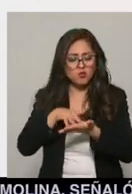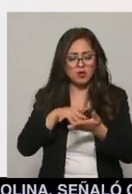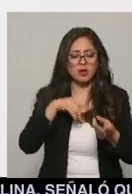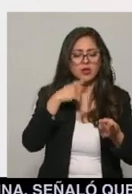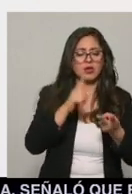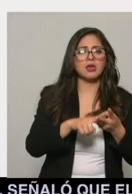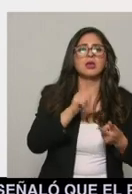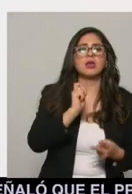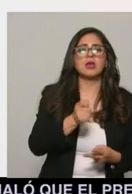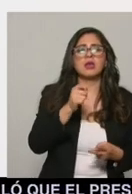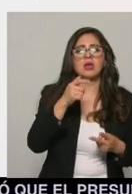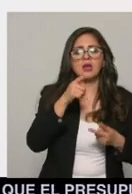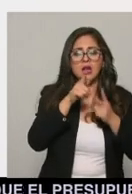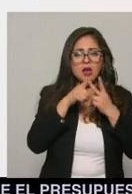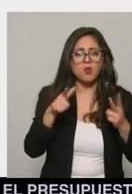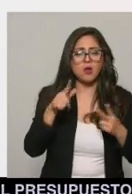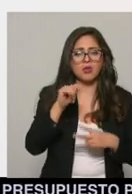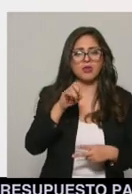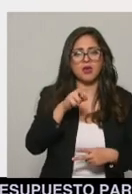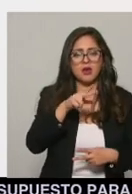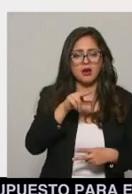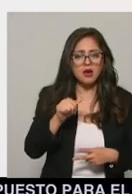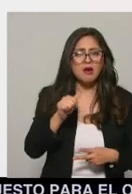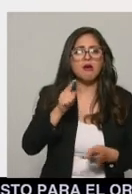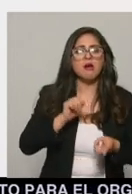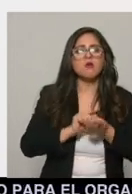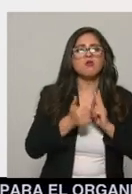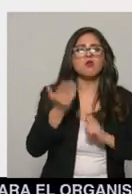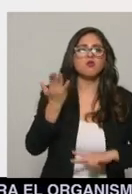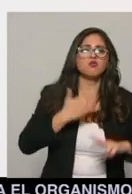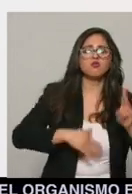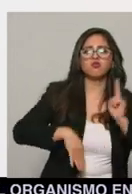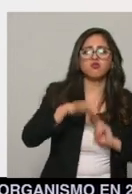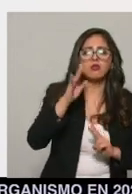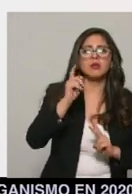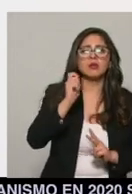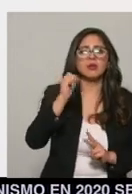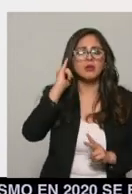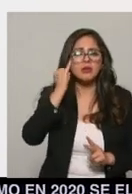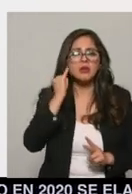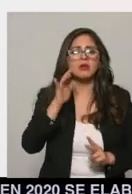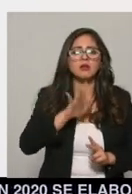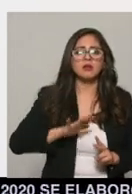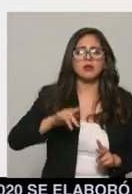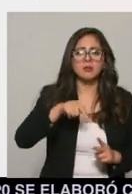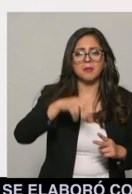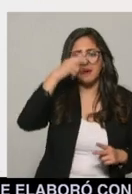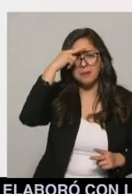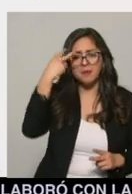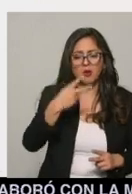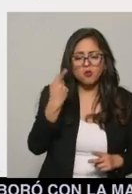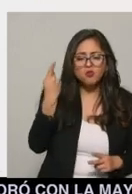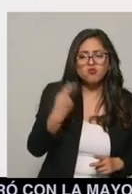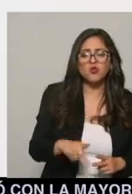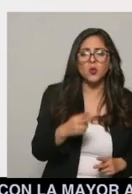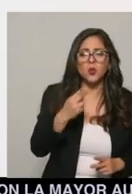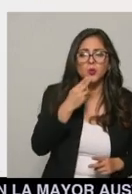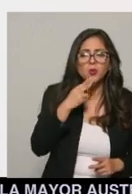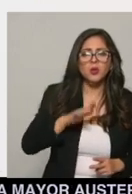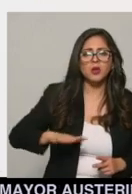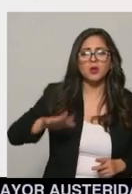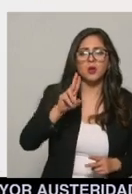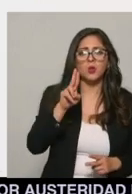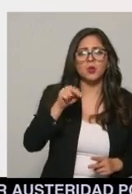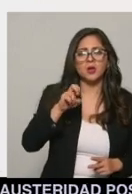de Tierra, que está fortaleciendo, que está posicionando a las lenguas originarias de nuestro país como un patrimonio intangible de acuerdo a